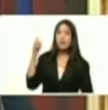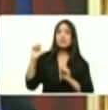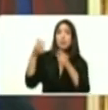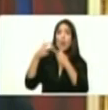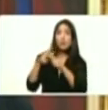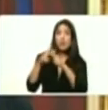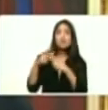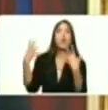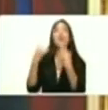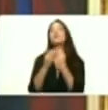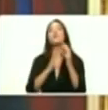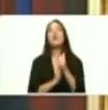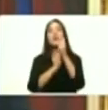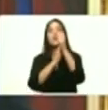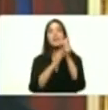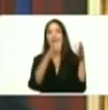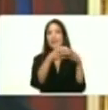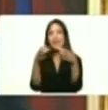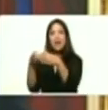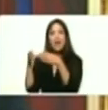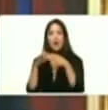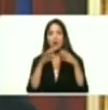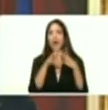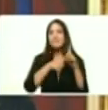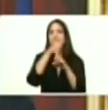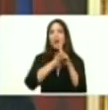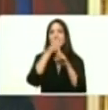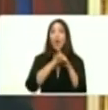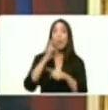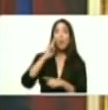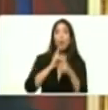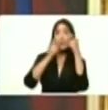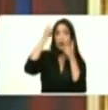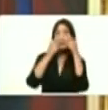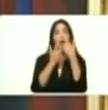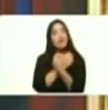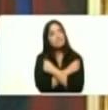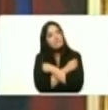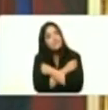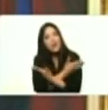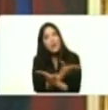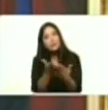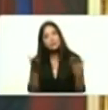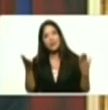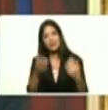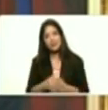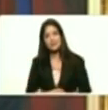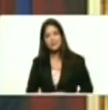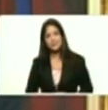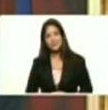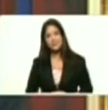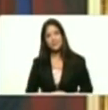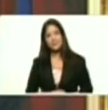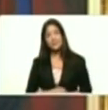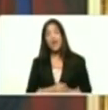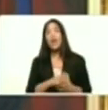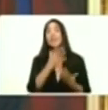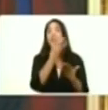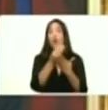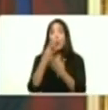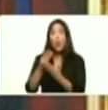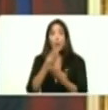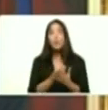con líderes de las UVC, las unidades de batalla Bolívar Chávez. Un gran abrazo a ustedes, hermanos y hermanas, de comunas,